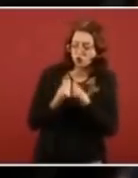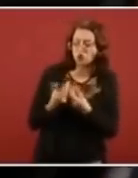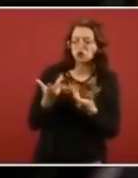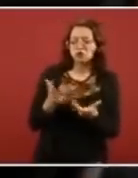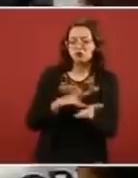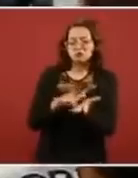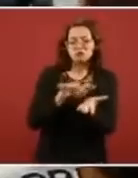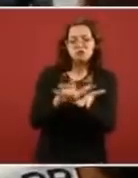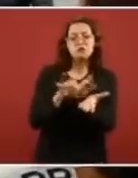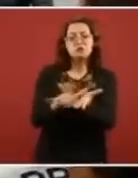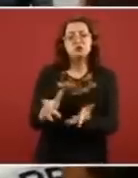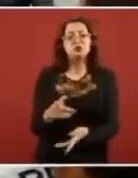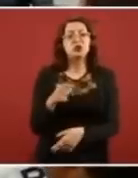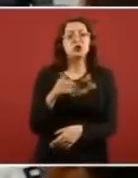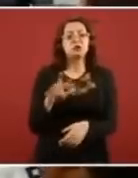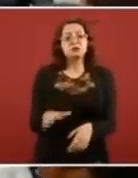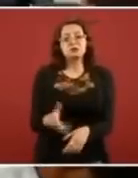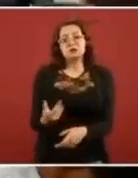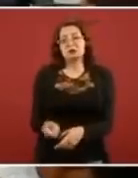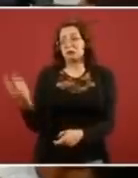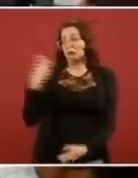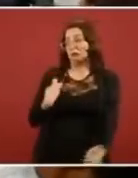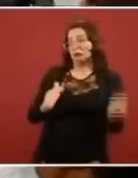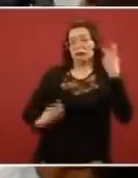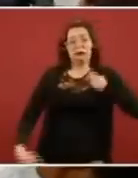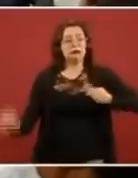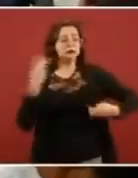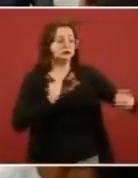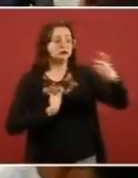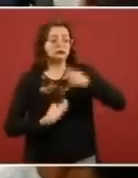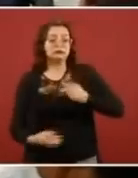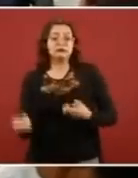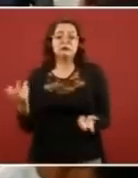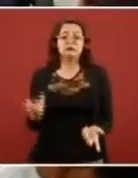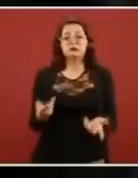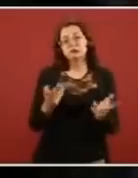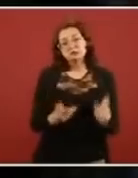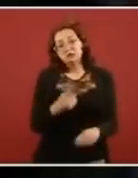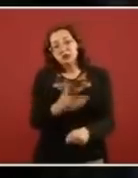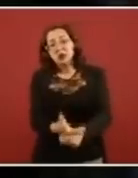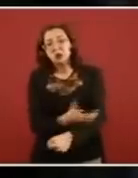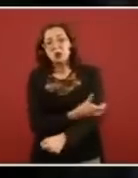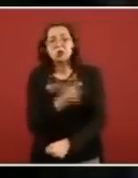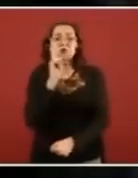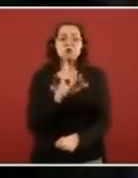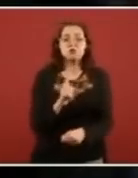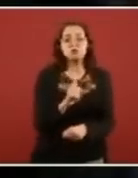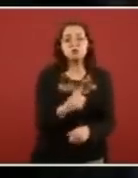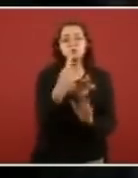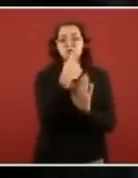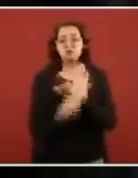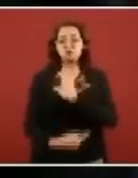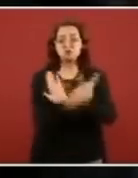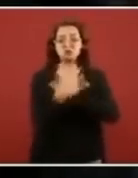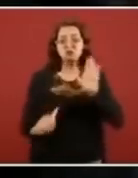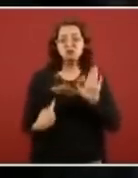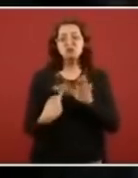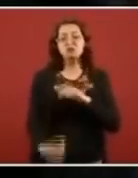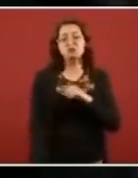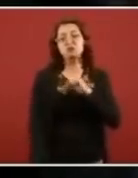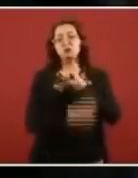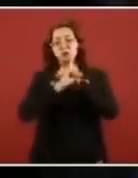por eso voy a ser juzgado y pide alguna compañera que me censure, está bien, lo